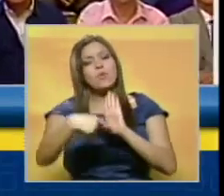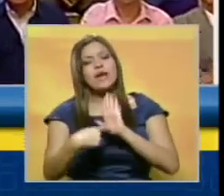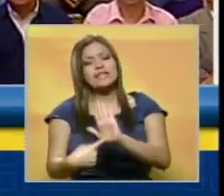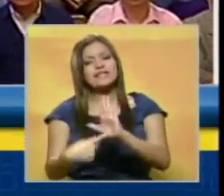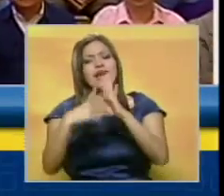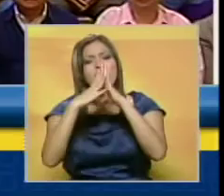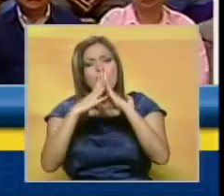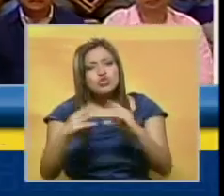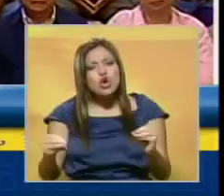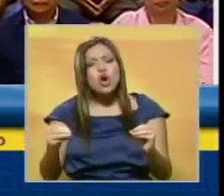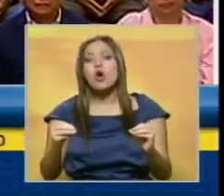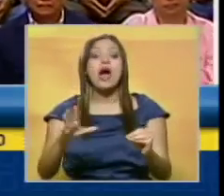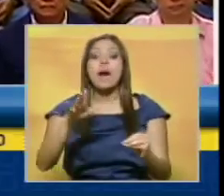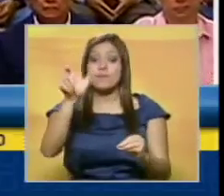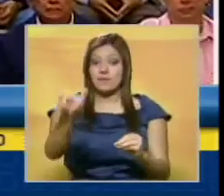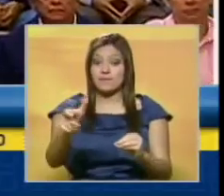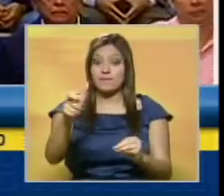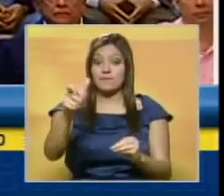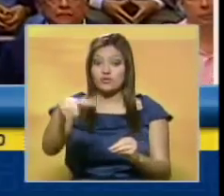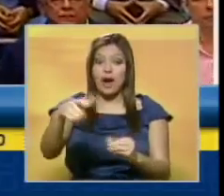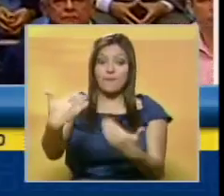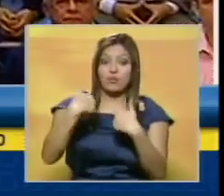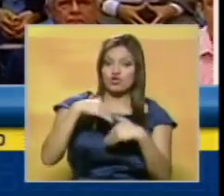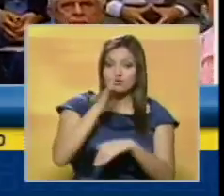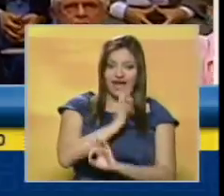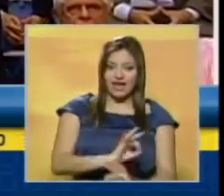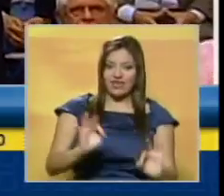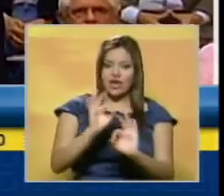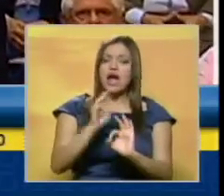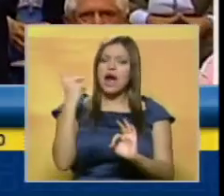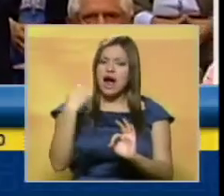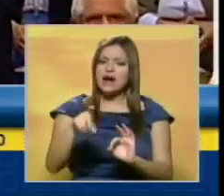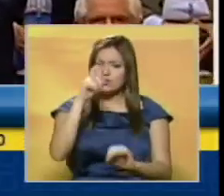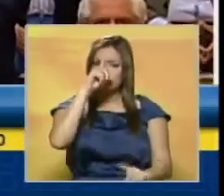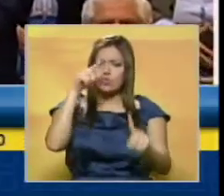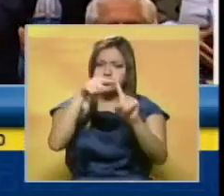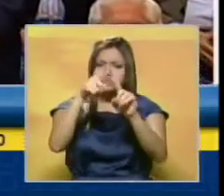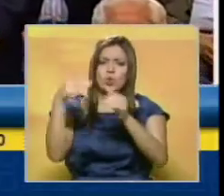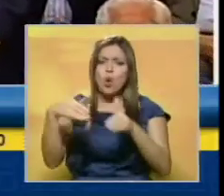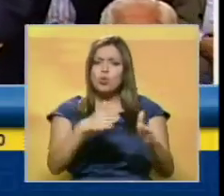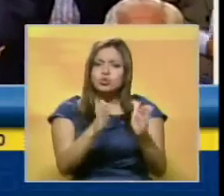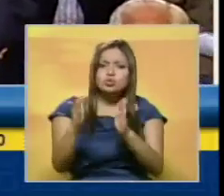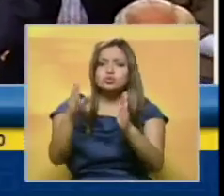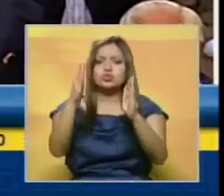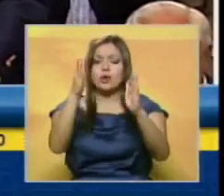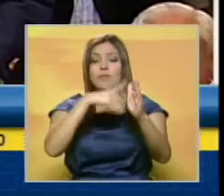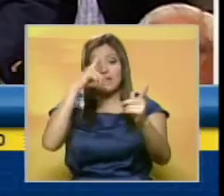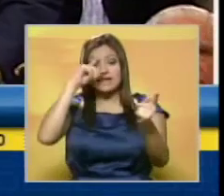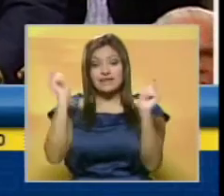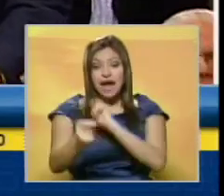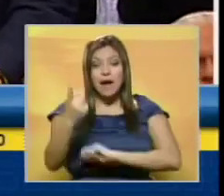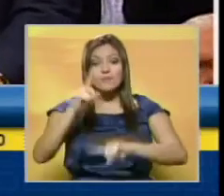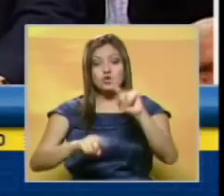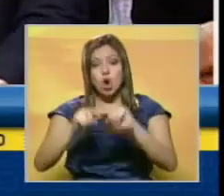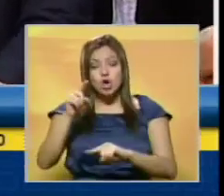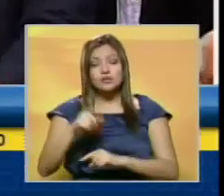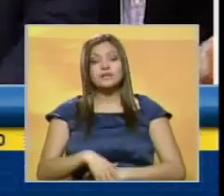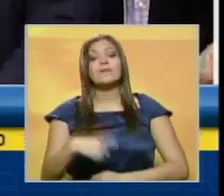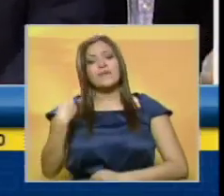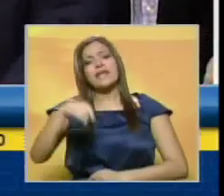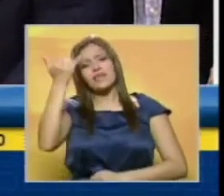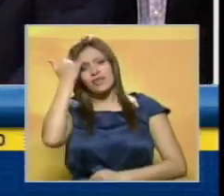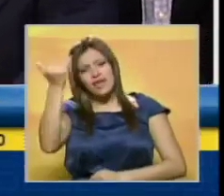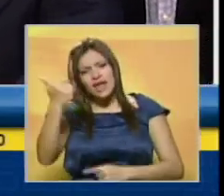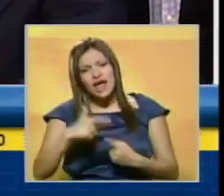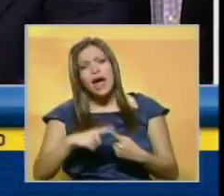a la gente que no votó por nosotros que aquí hay una ruta, que aquí hay un rumbo para cambiar las cosas, que hay